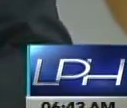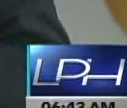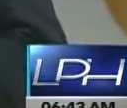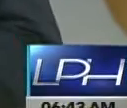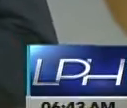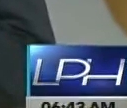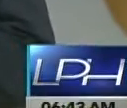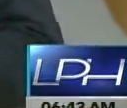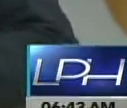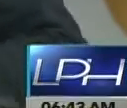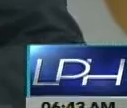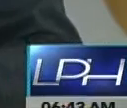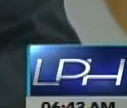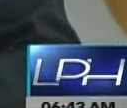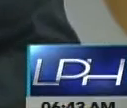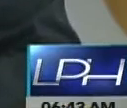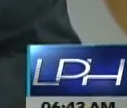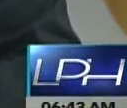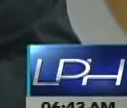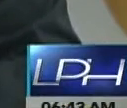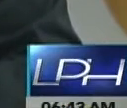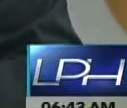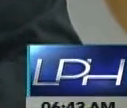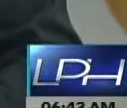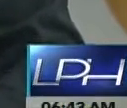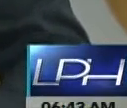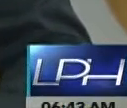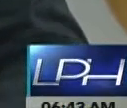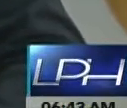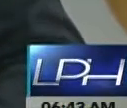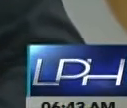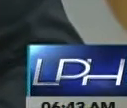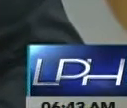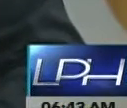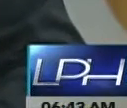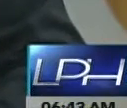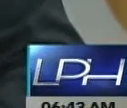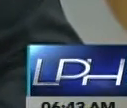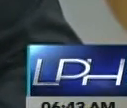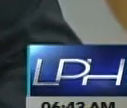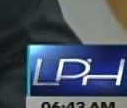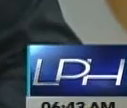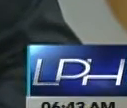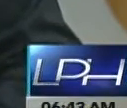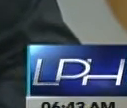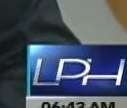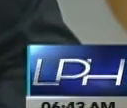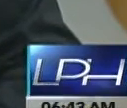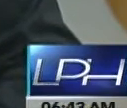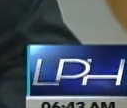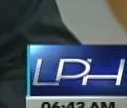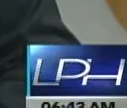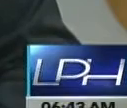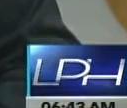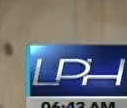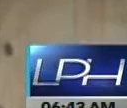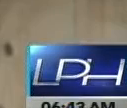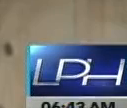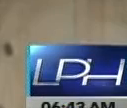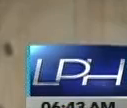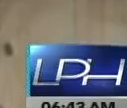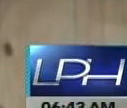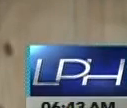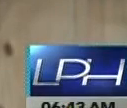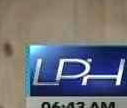dando toda esta programación de actividades en el país. Llama mucho la atención, ya tenemos a Freddy Ñáñez, ministro de la Cultura, con nosotros. Bienvenido,